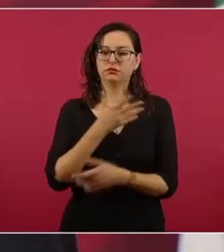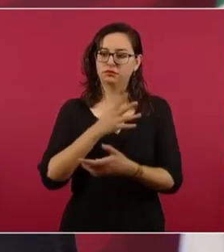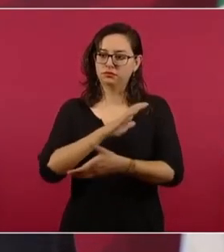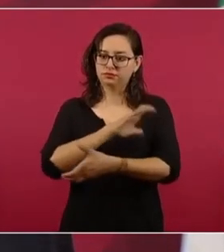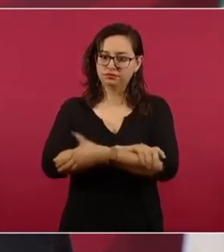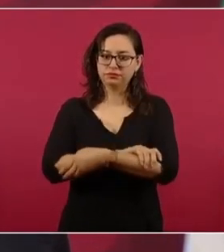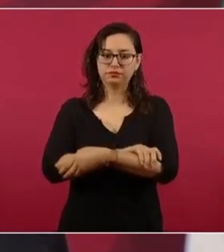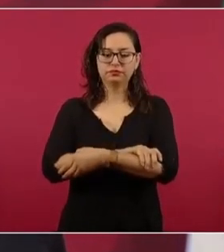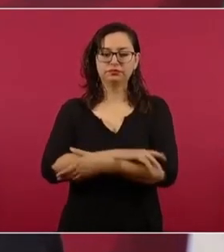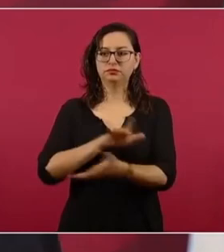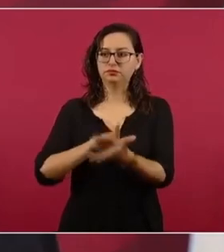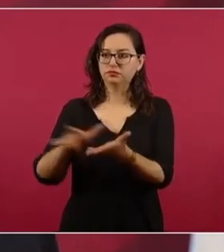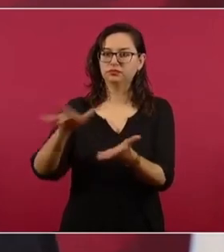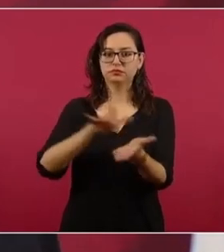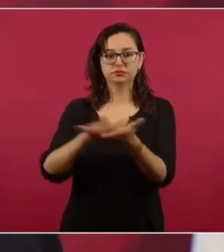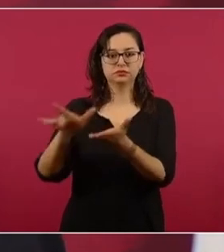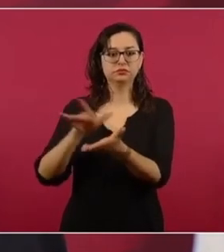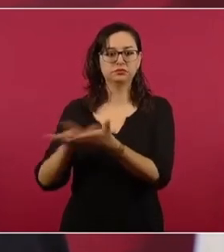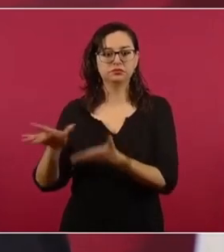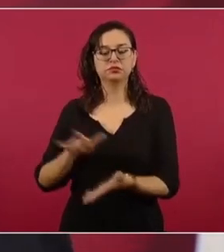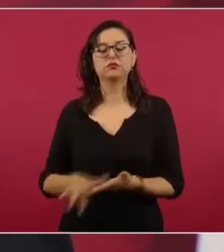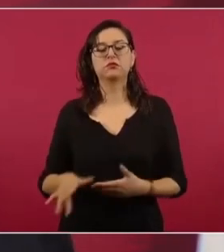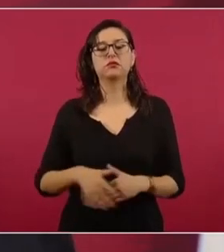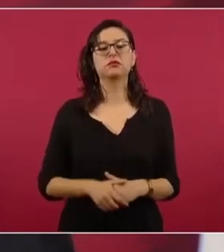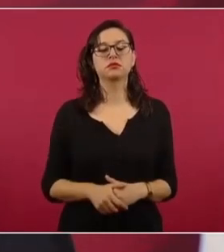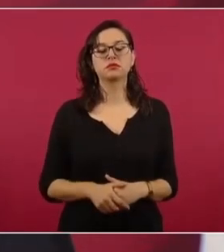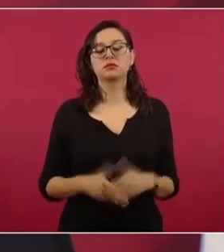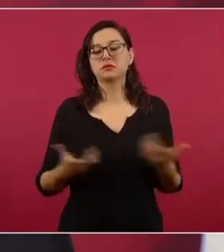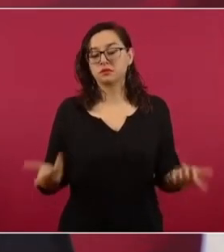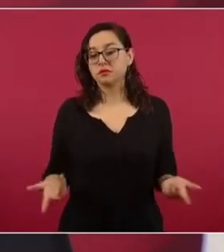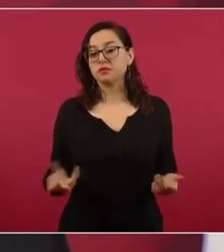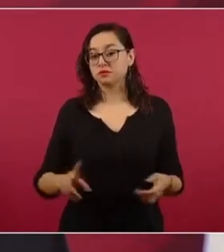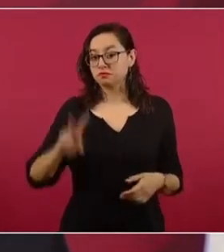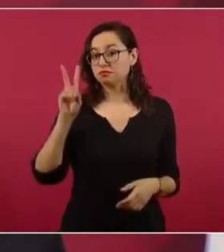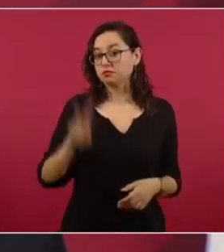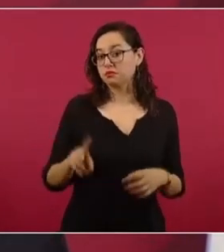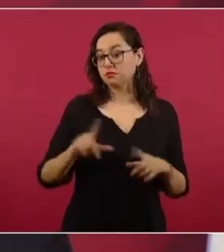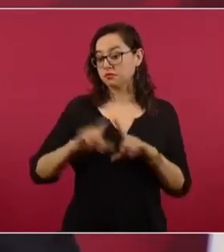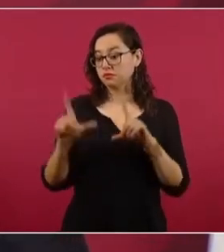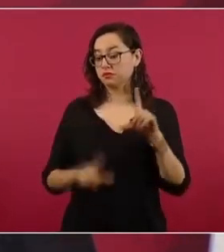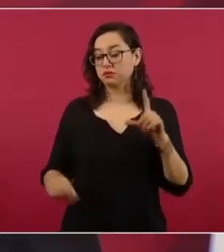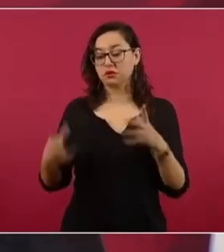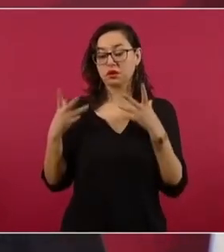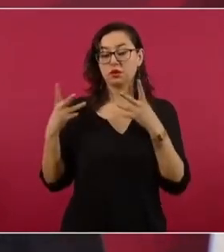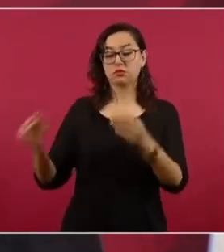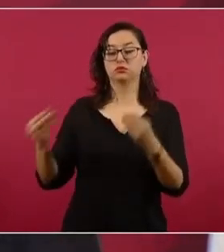solidario. Está muy de acuerdo que por el bien de todos, primero los pobres.